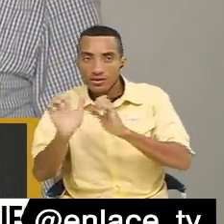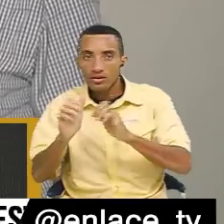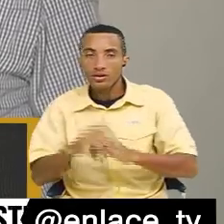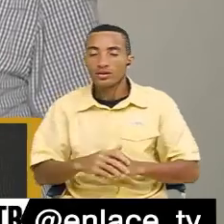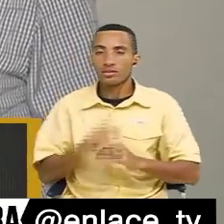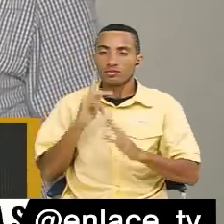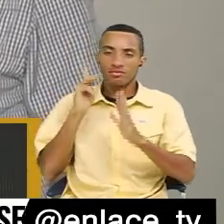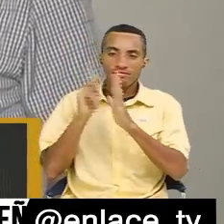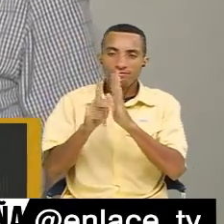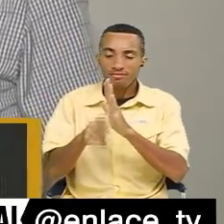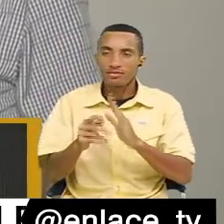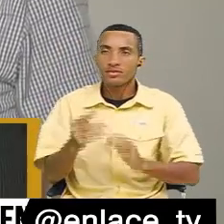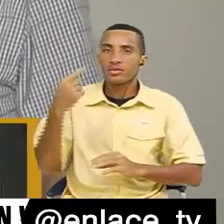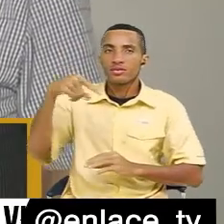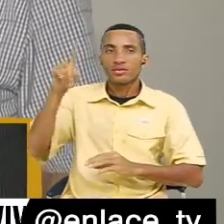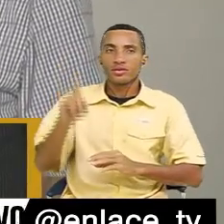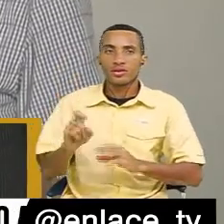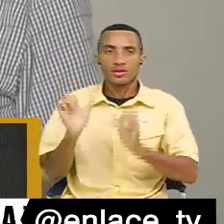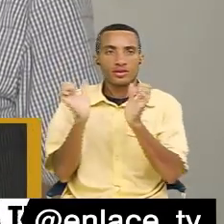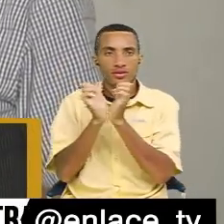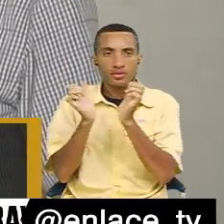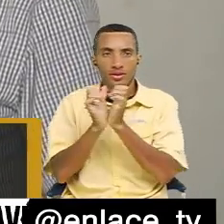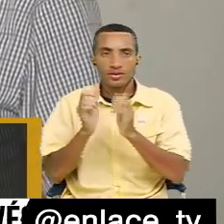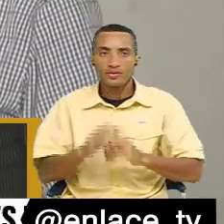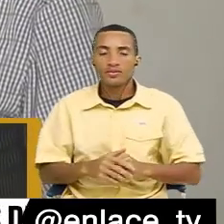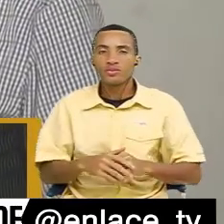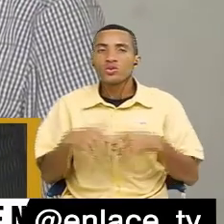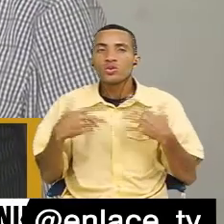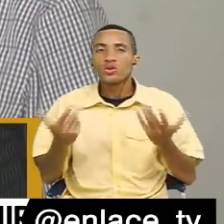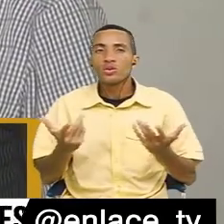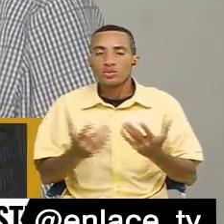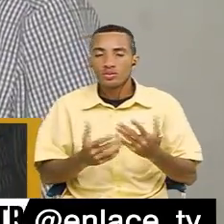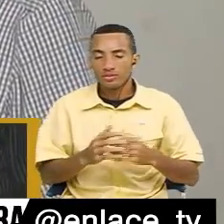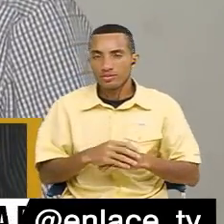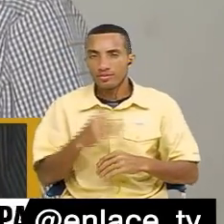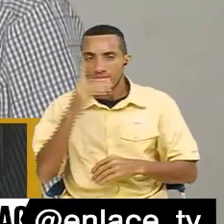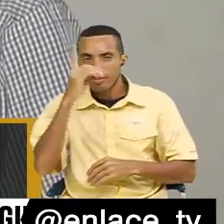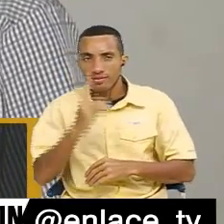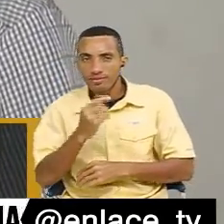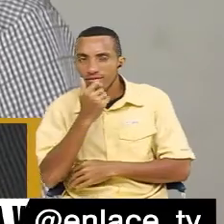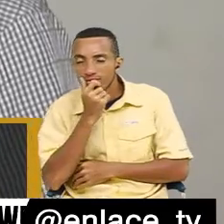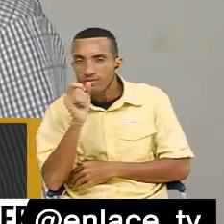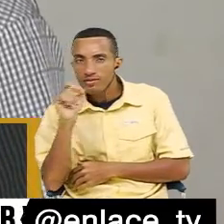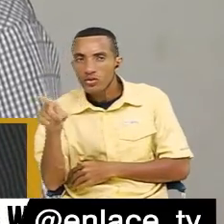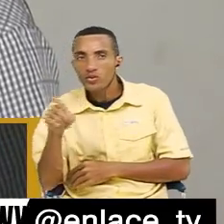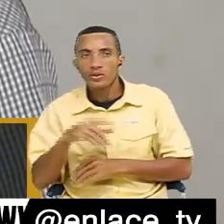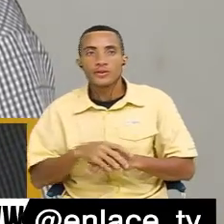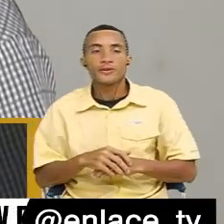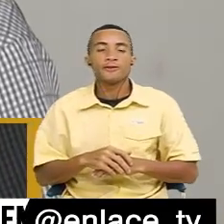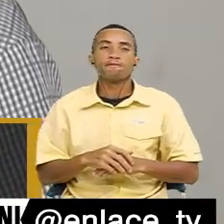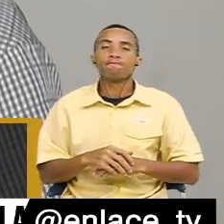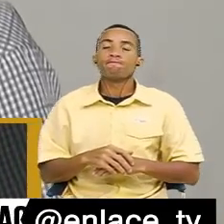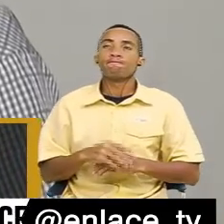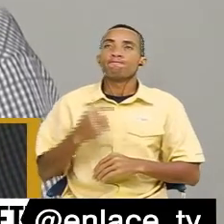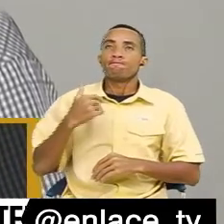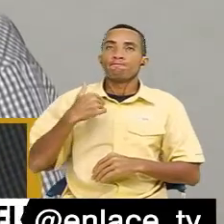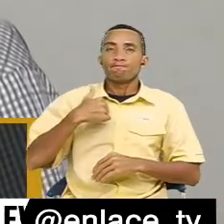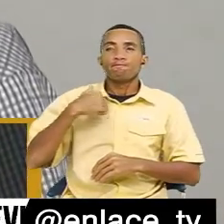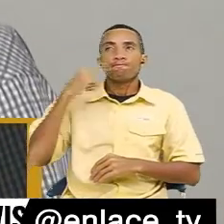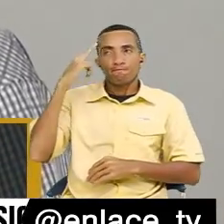buenas tardes, abogado, ¿cómo reciben esta decisión de la justicia penal? Bueno, nosotros creemos que es una decisión